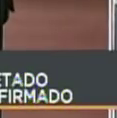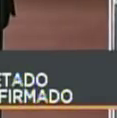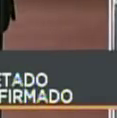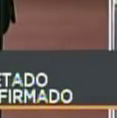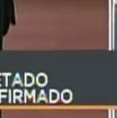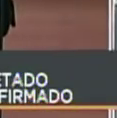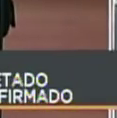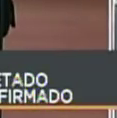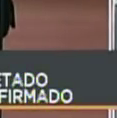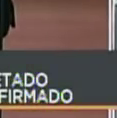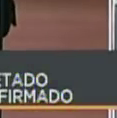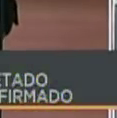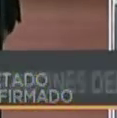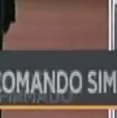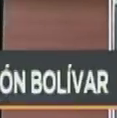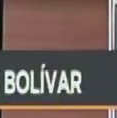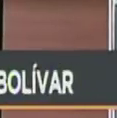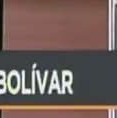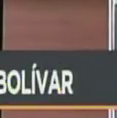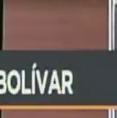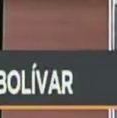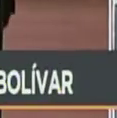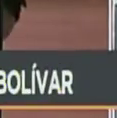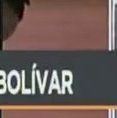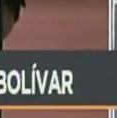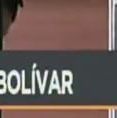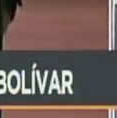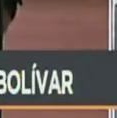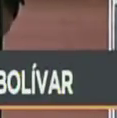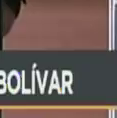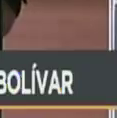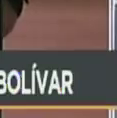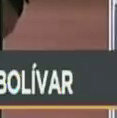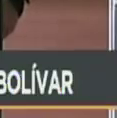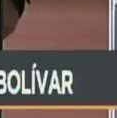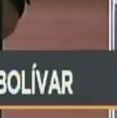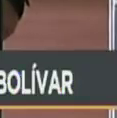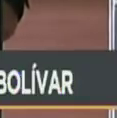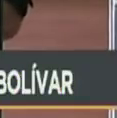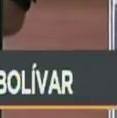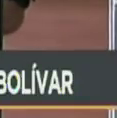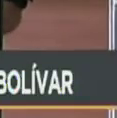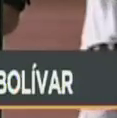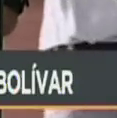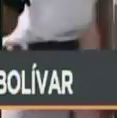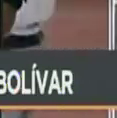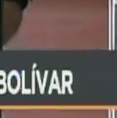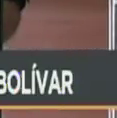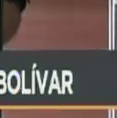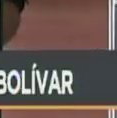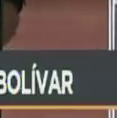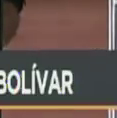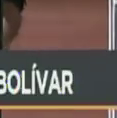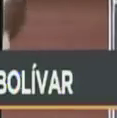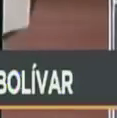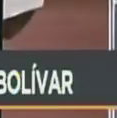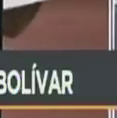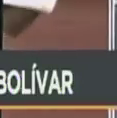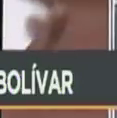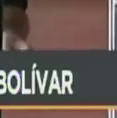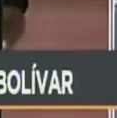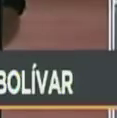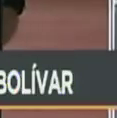privados que dan principalmente cobertura a los candidatos de la derecha. Es